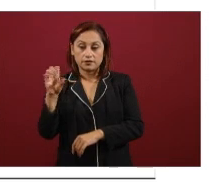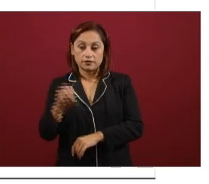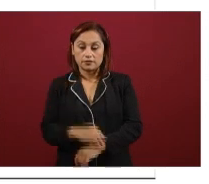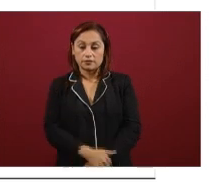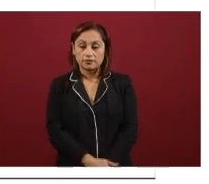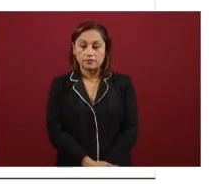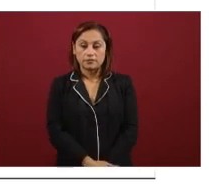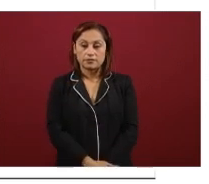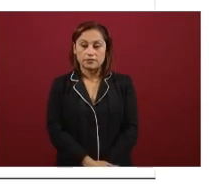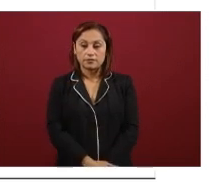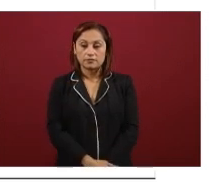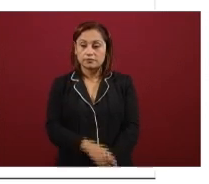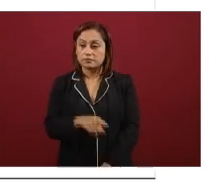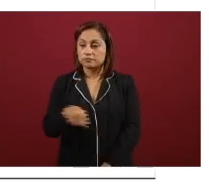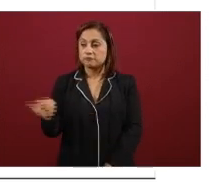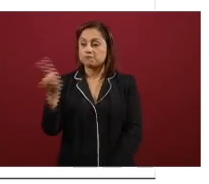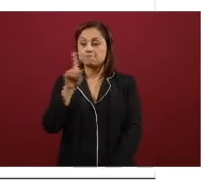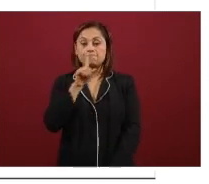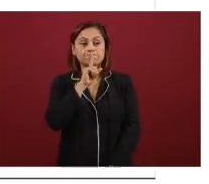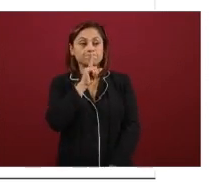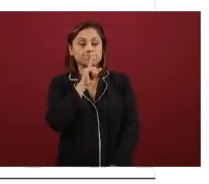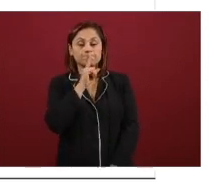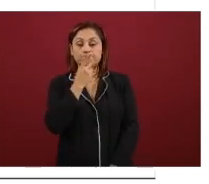Nadie habla de eso.